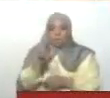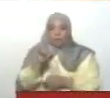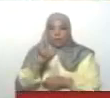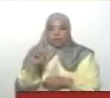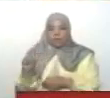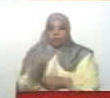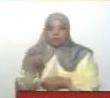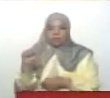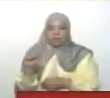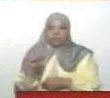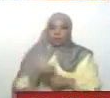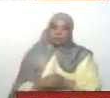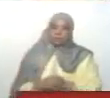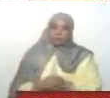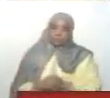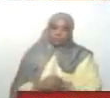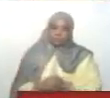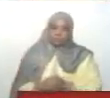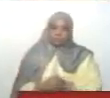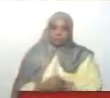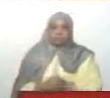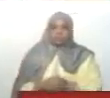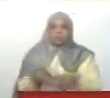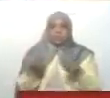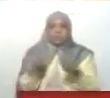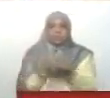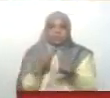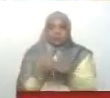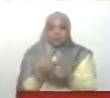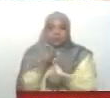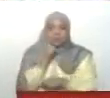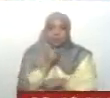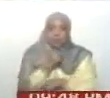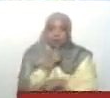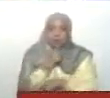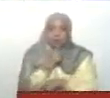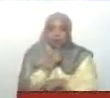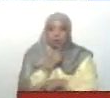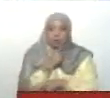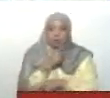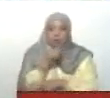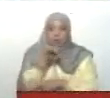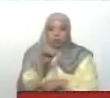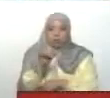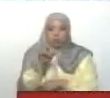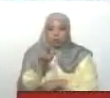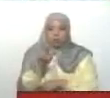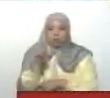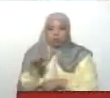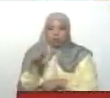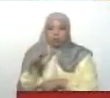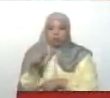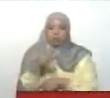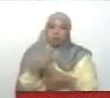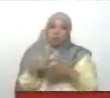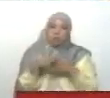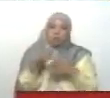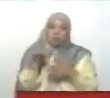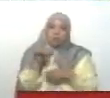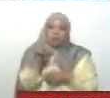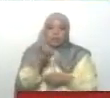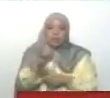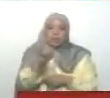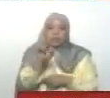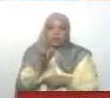Buenísimo. ¿Te parece? Yo quiero escuchar. Excelente. A las nuevas generaciones. ¿Cómo te llamas tú? Mi nombre es Iaquirú Salcedo, un placer. ¿Cómo presidente. Es tu